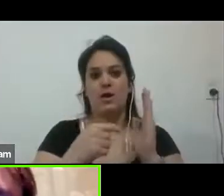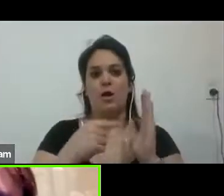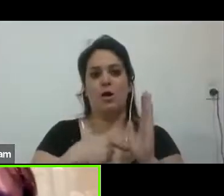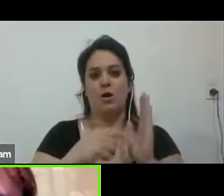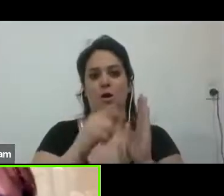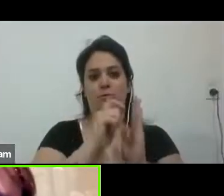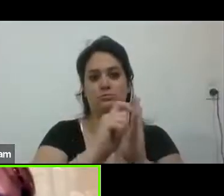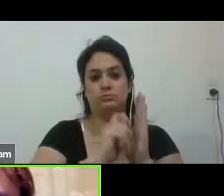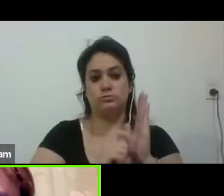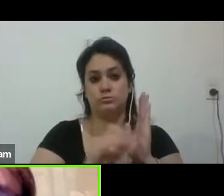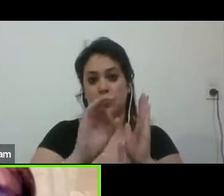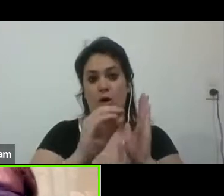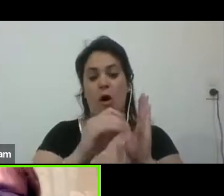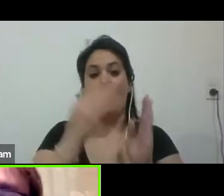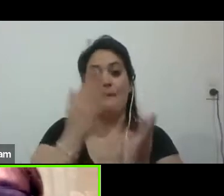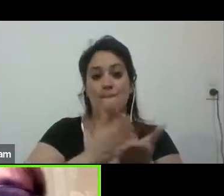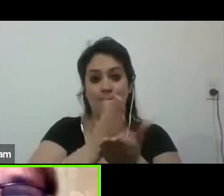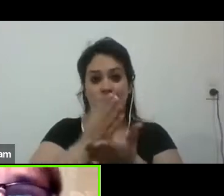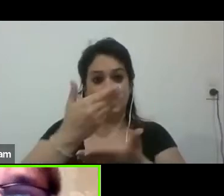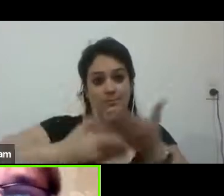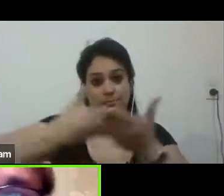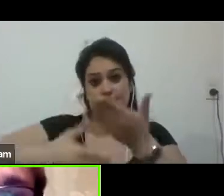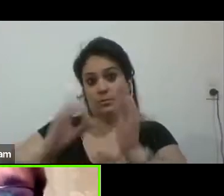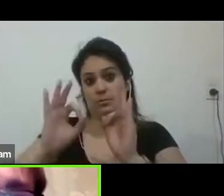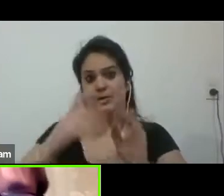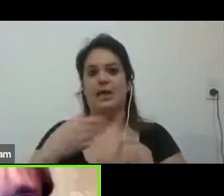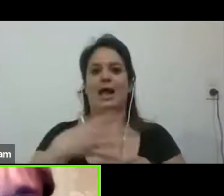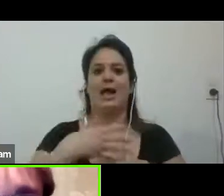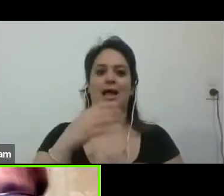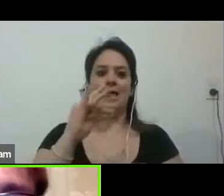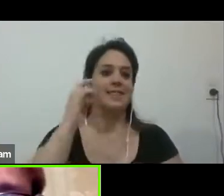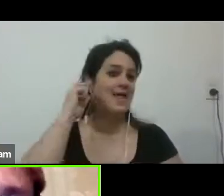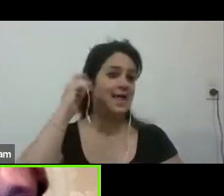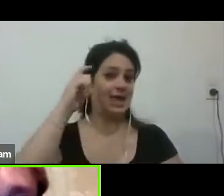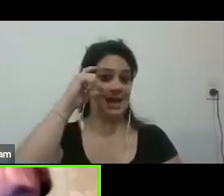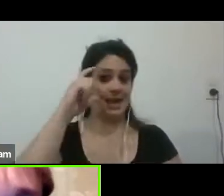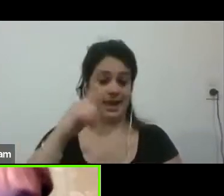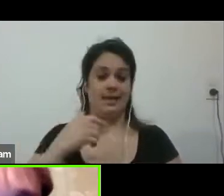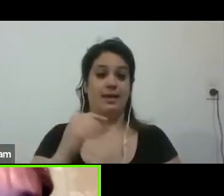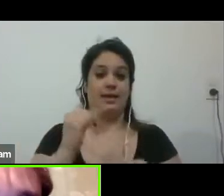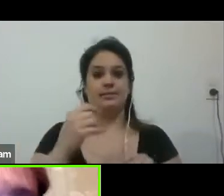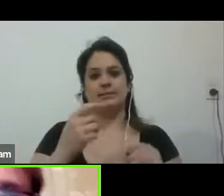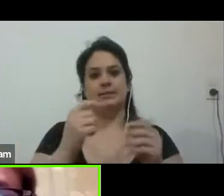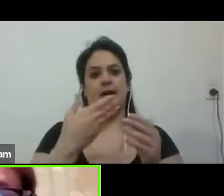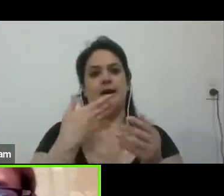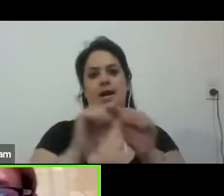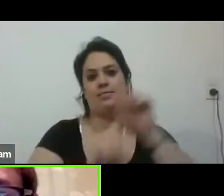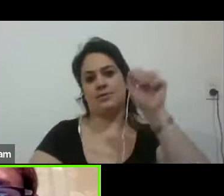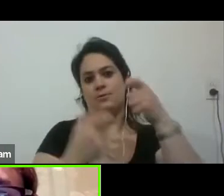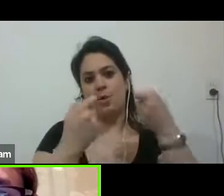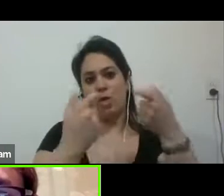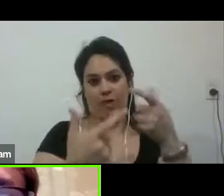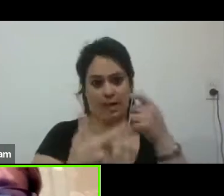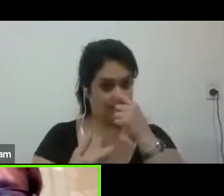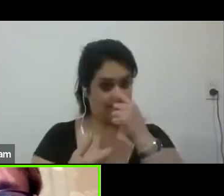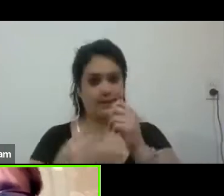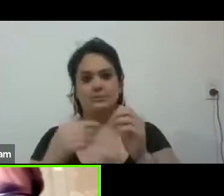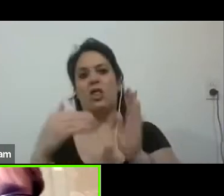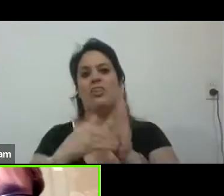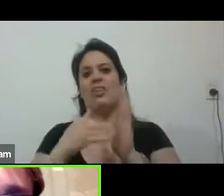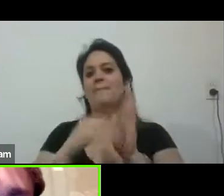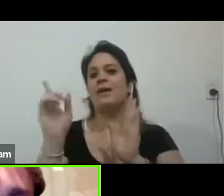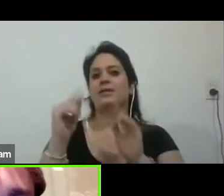en tiempo y forma que tuvieron y dirección general de escuela luego emite el título o sea que ahí estamos hablando ya de tiempos